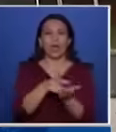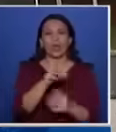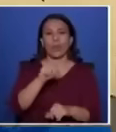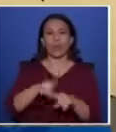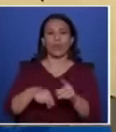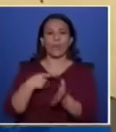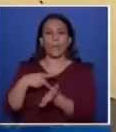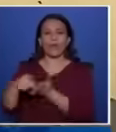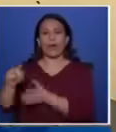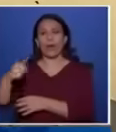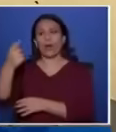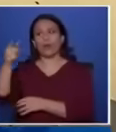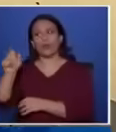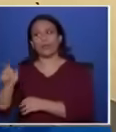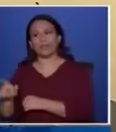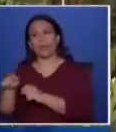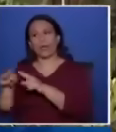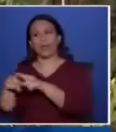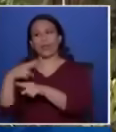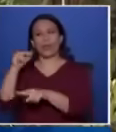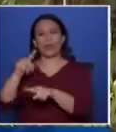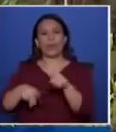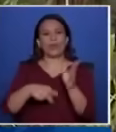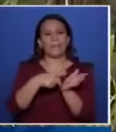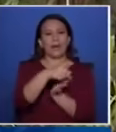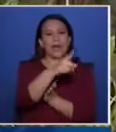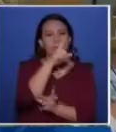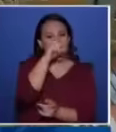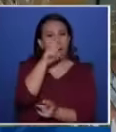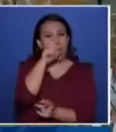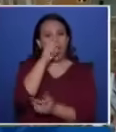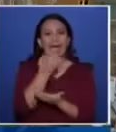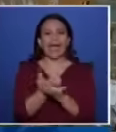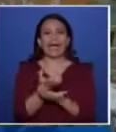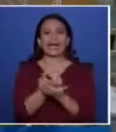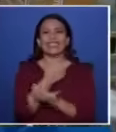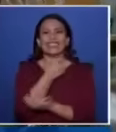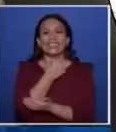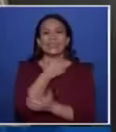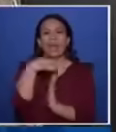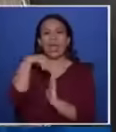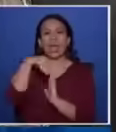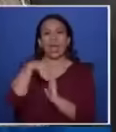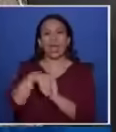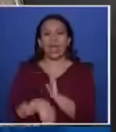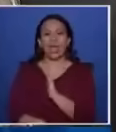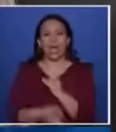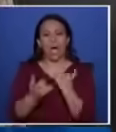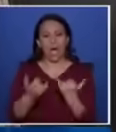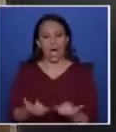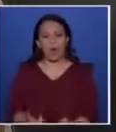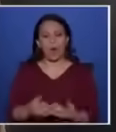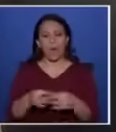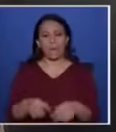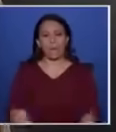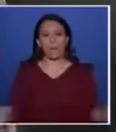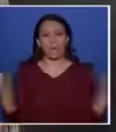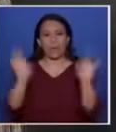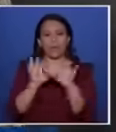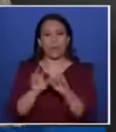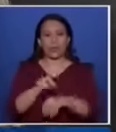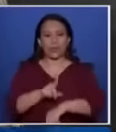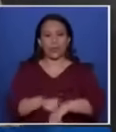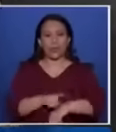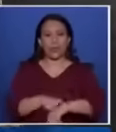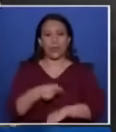paga a proveedores ni estos pagan a sus empleados y por tanto la economía se contrae. Y este es el momento donde creo es